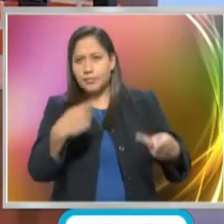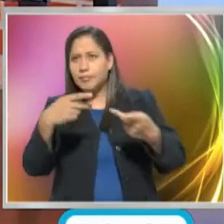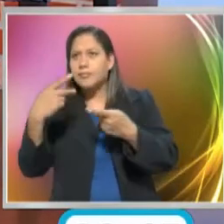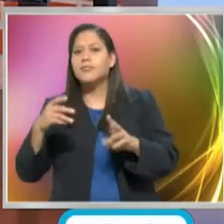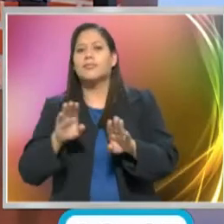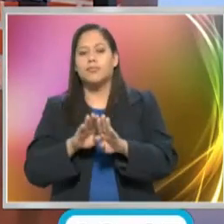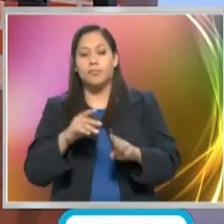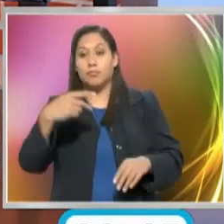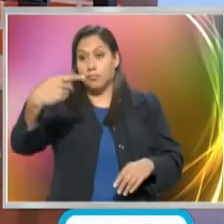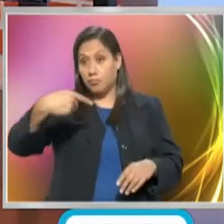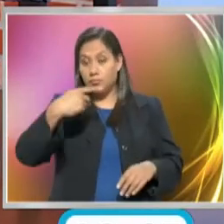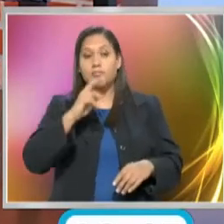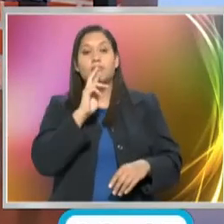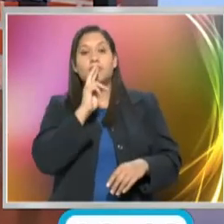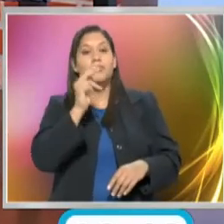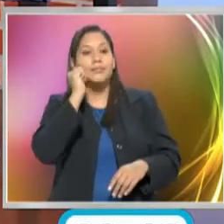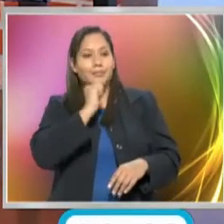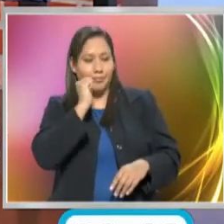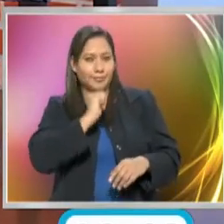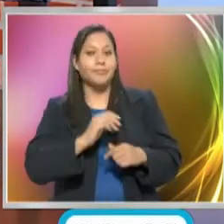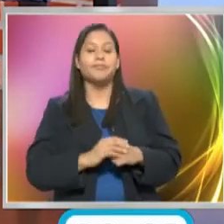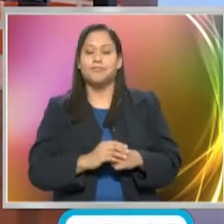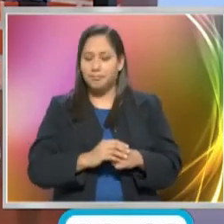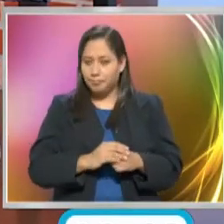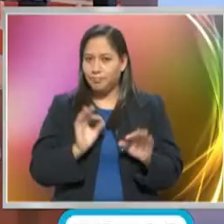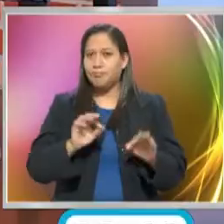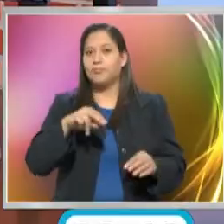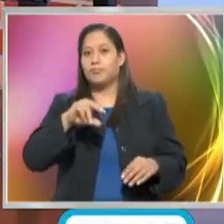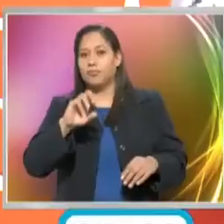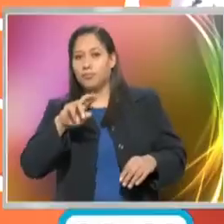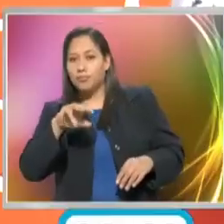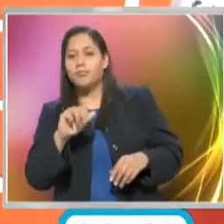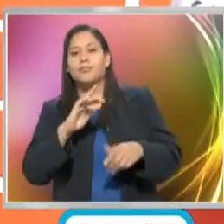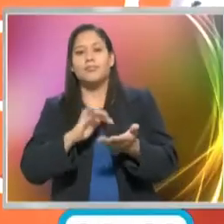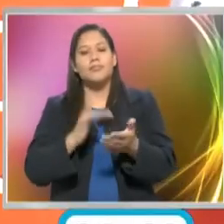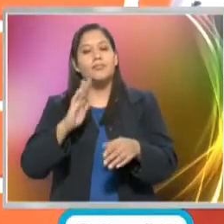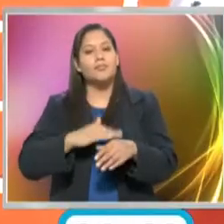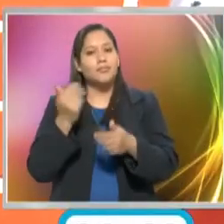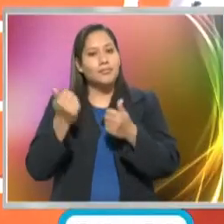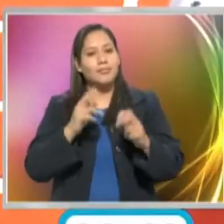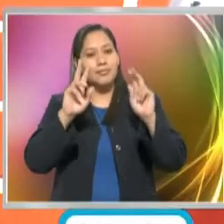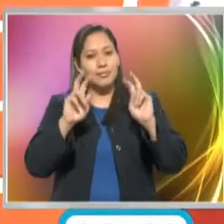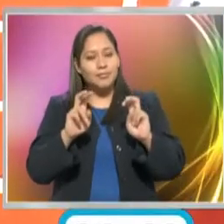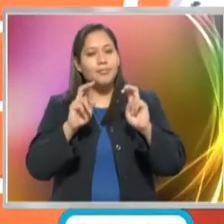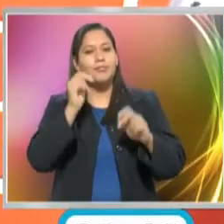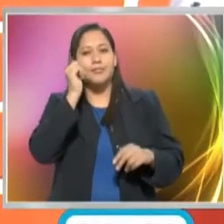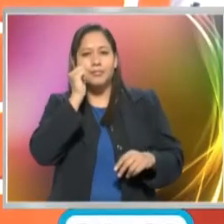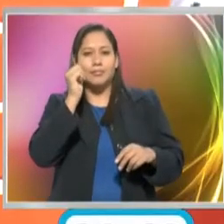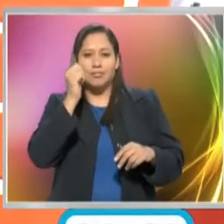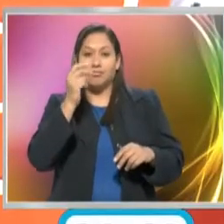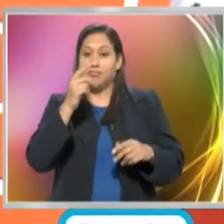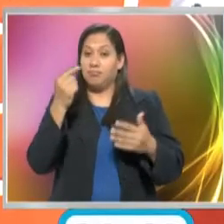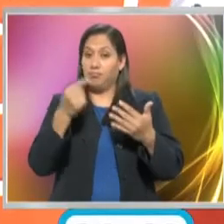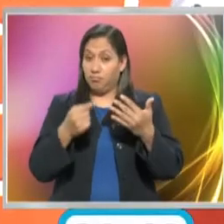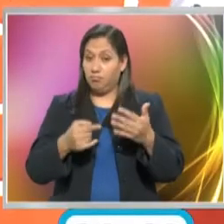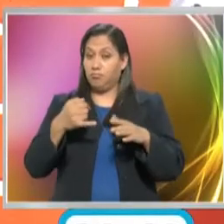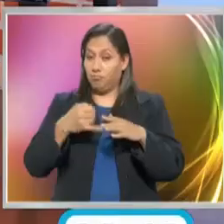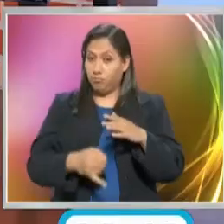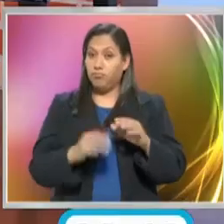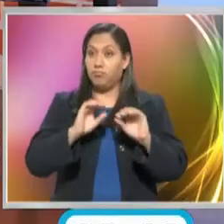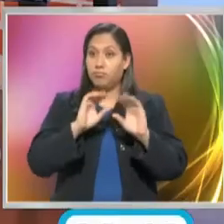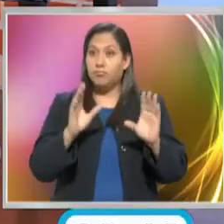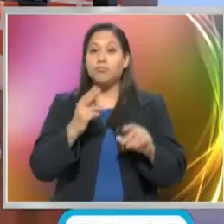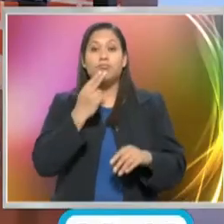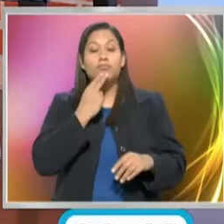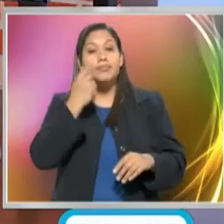preguntando, y también está muy atento de la competencia, qué dice la claro. competencia, para poder dar toda esa